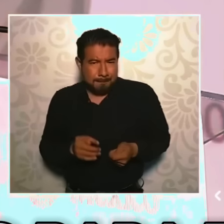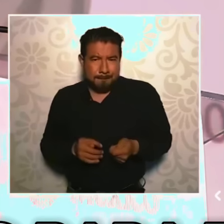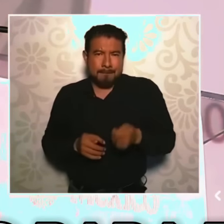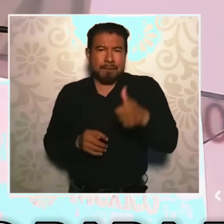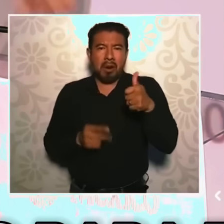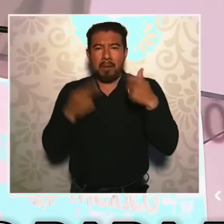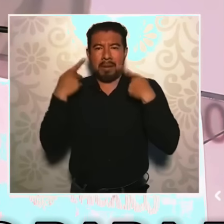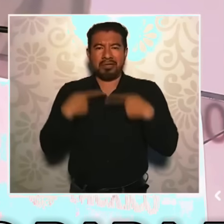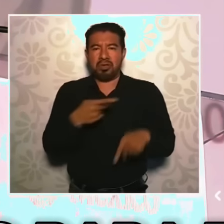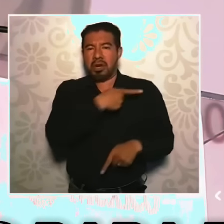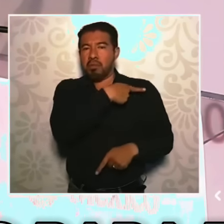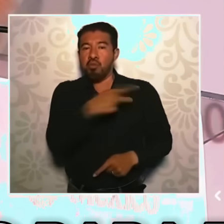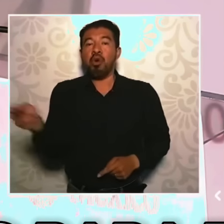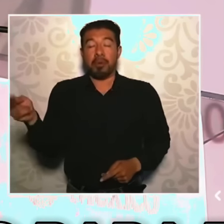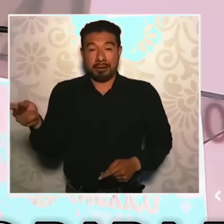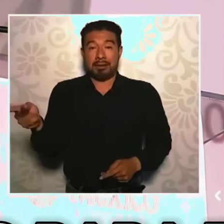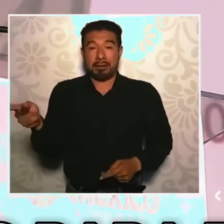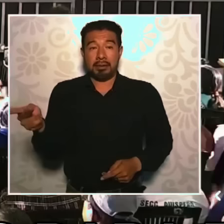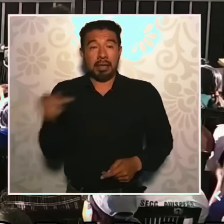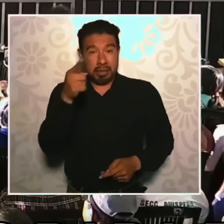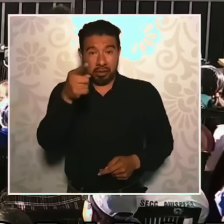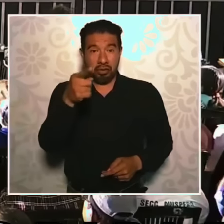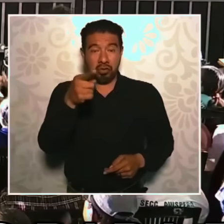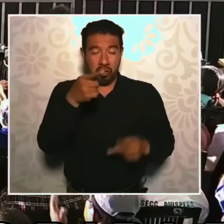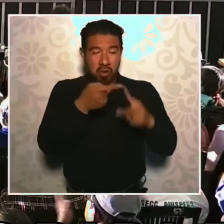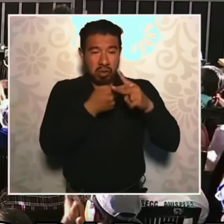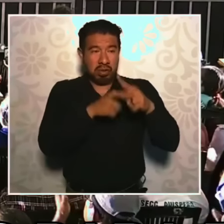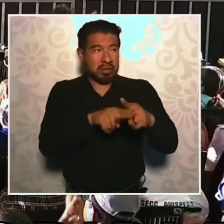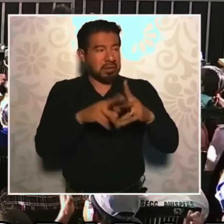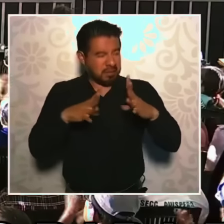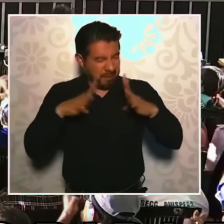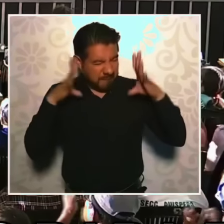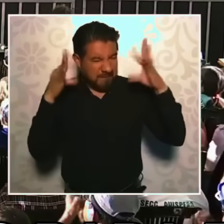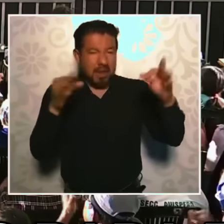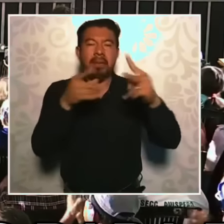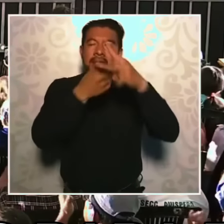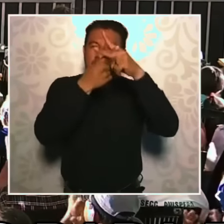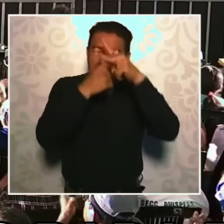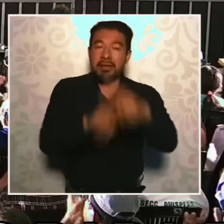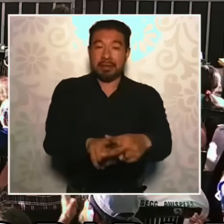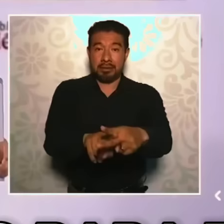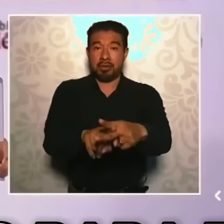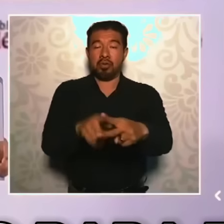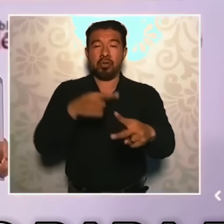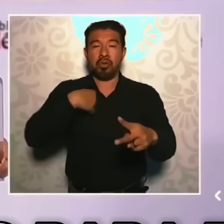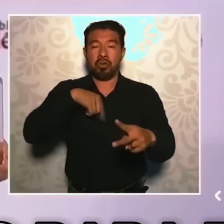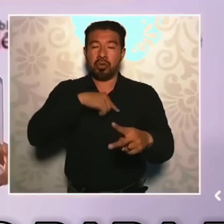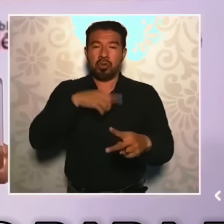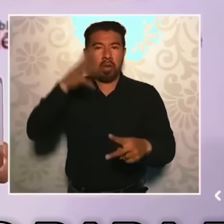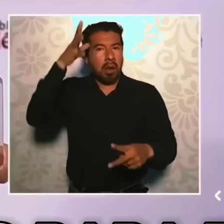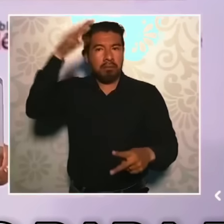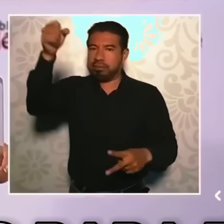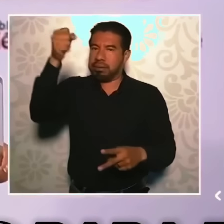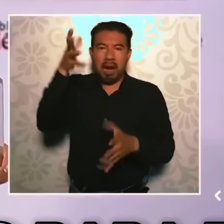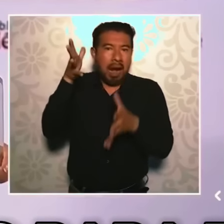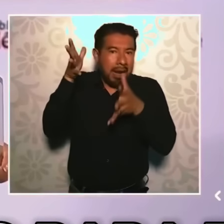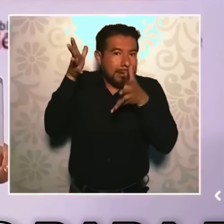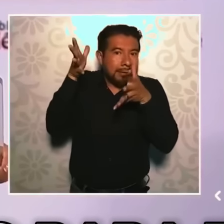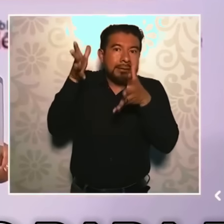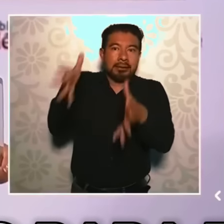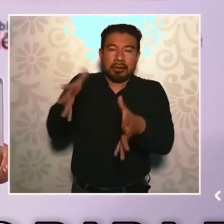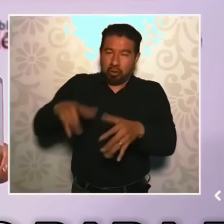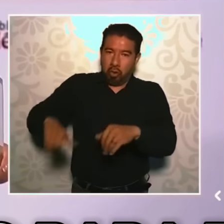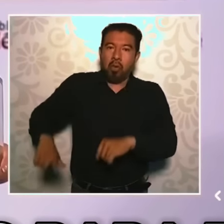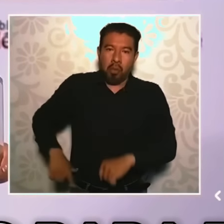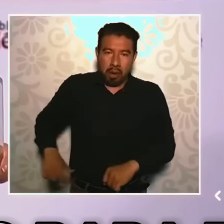primero los pobres. Es el principio, la máxima de nuestro gobierno, de nuestro